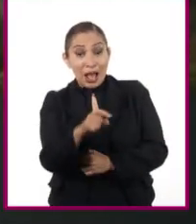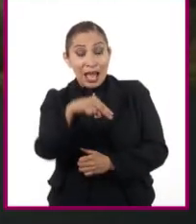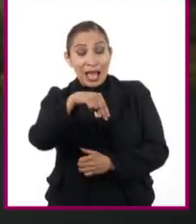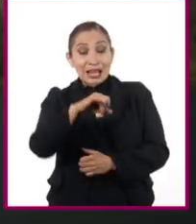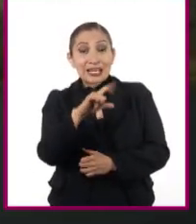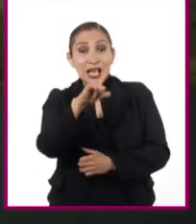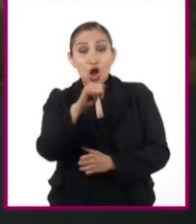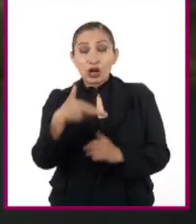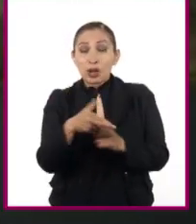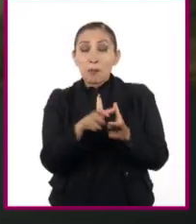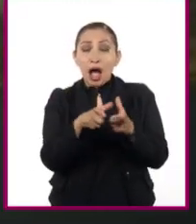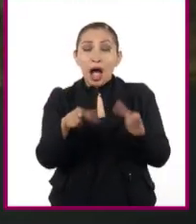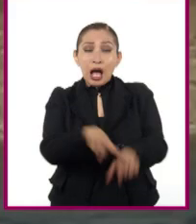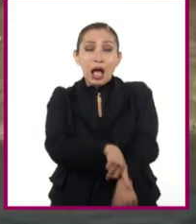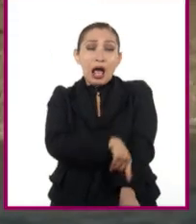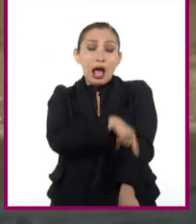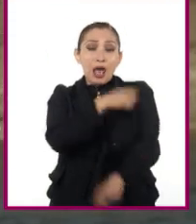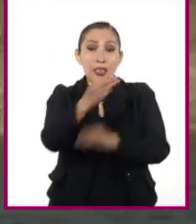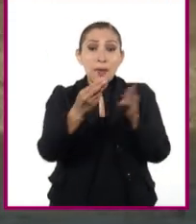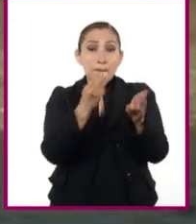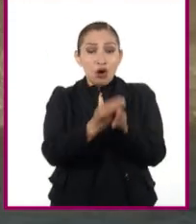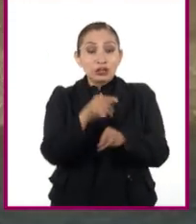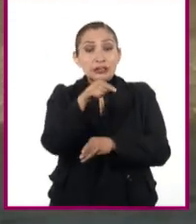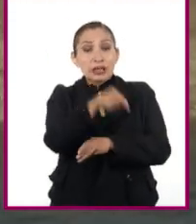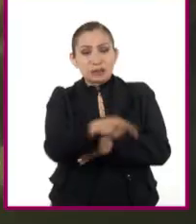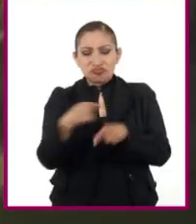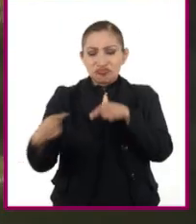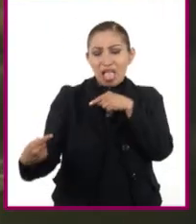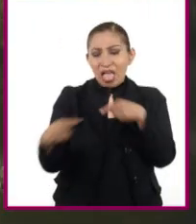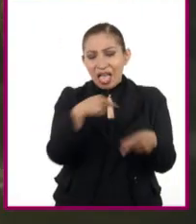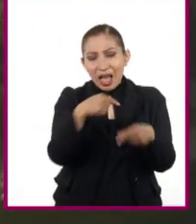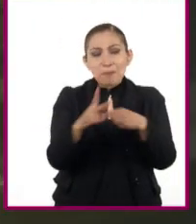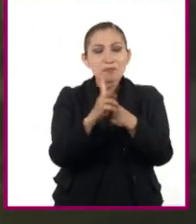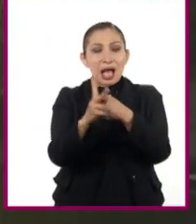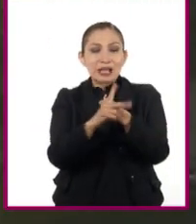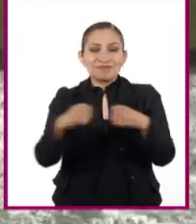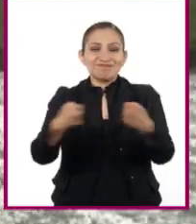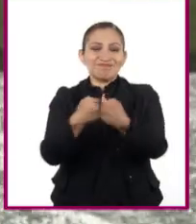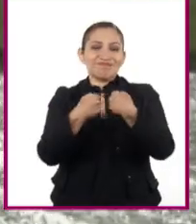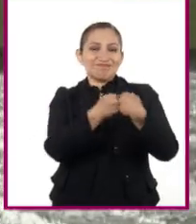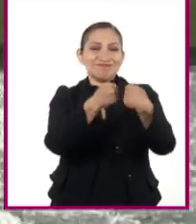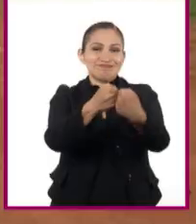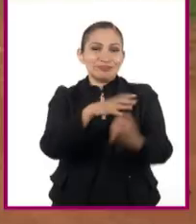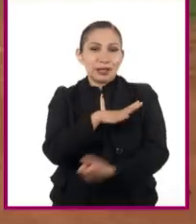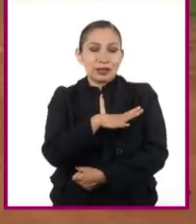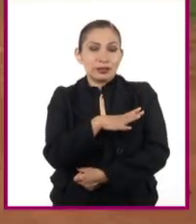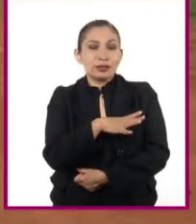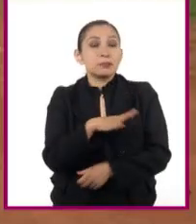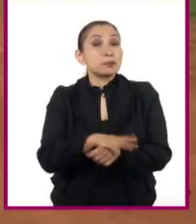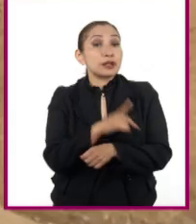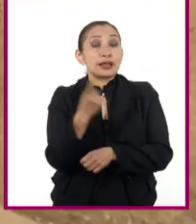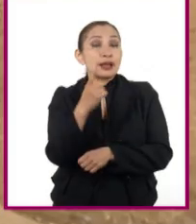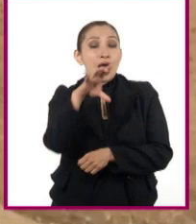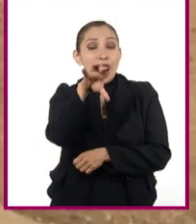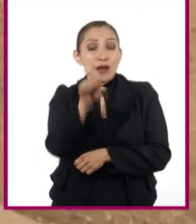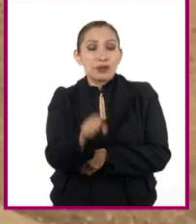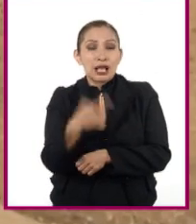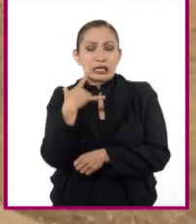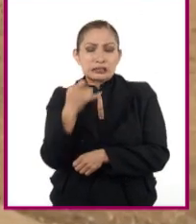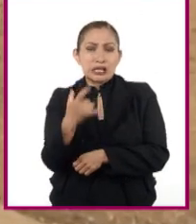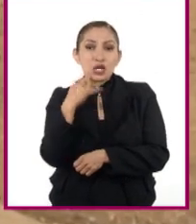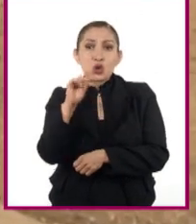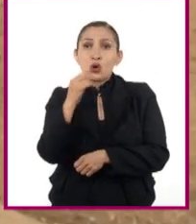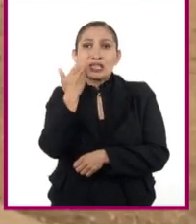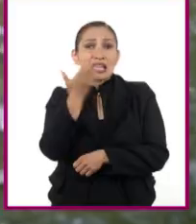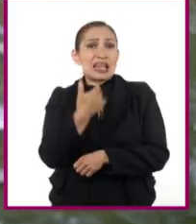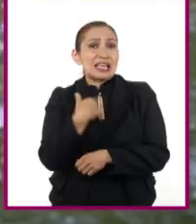del Nilo, el río más largo del mundo, es motivo de disputas entre los países fronterizos. Y es que África lucha por